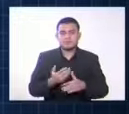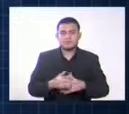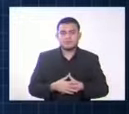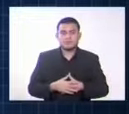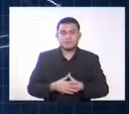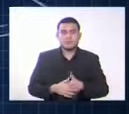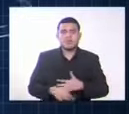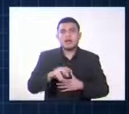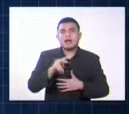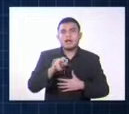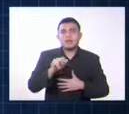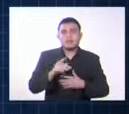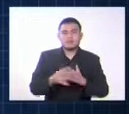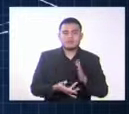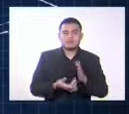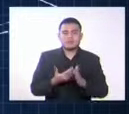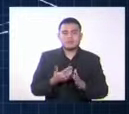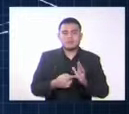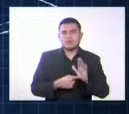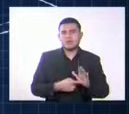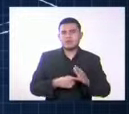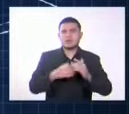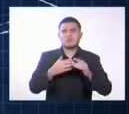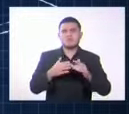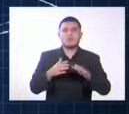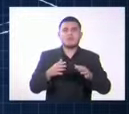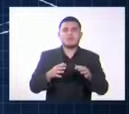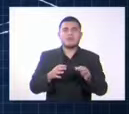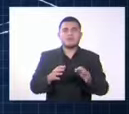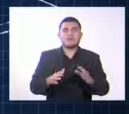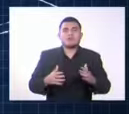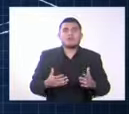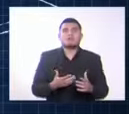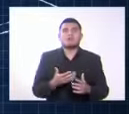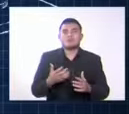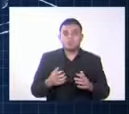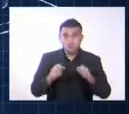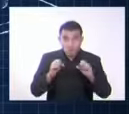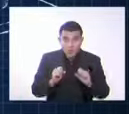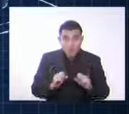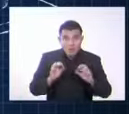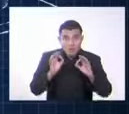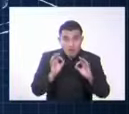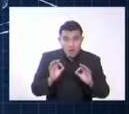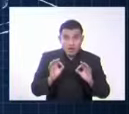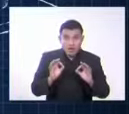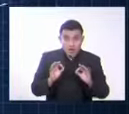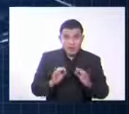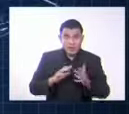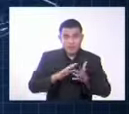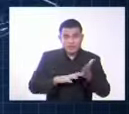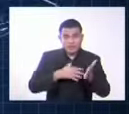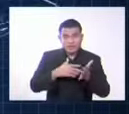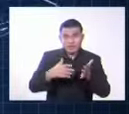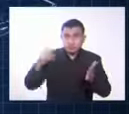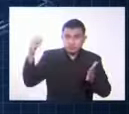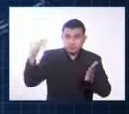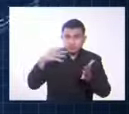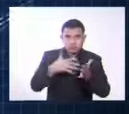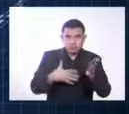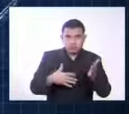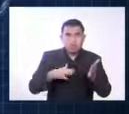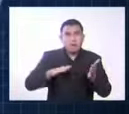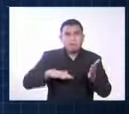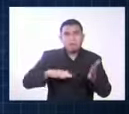La nanotecnología plantea varias formas en las que podemos mejorar las celdas solares, hacerlas más baratas, más